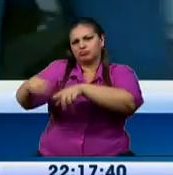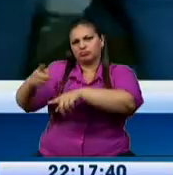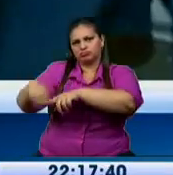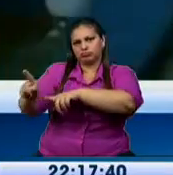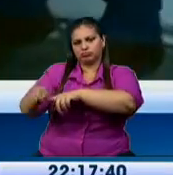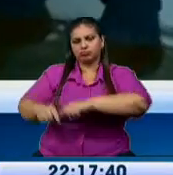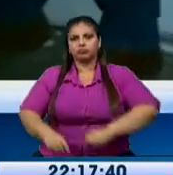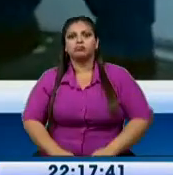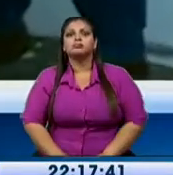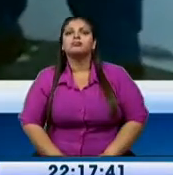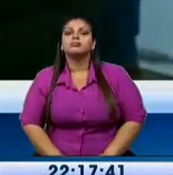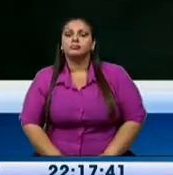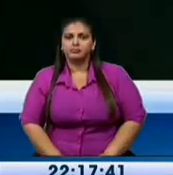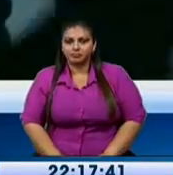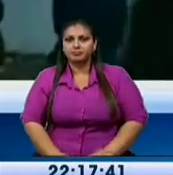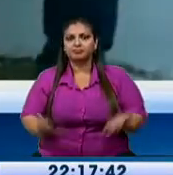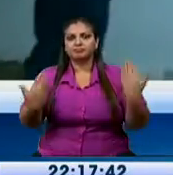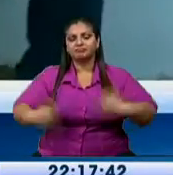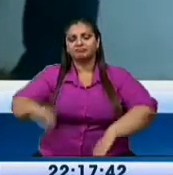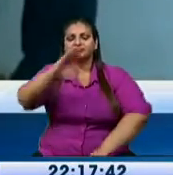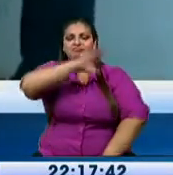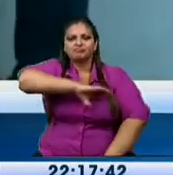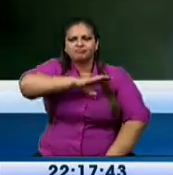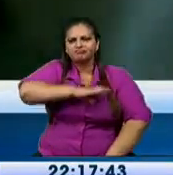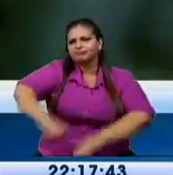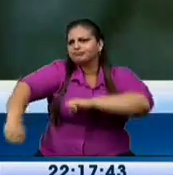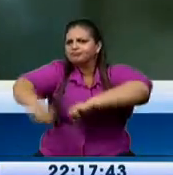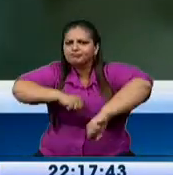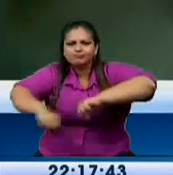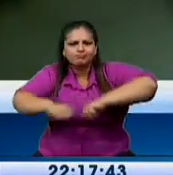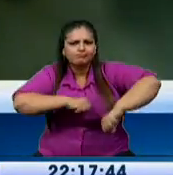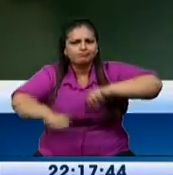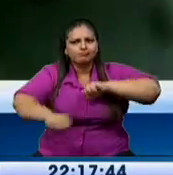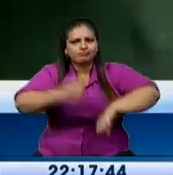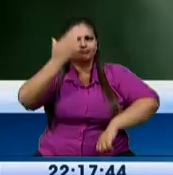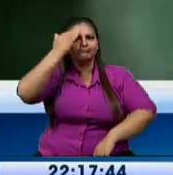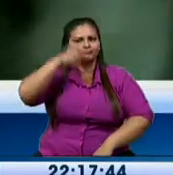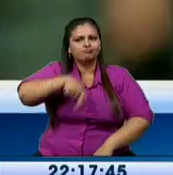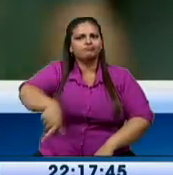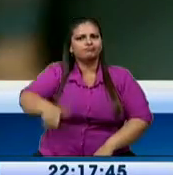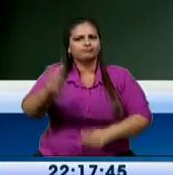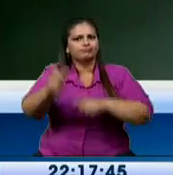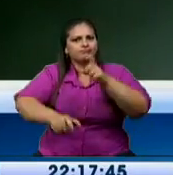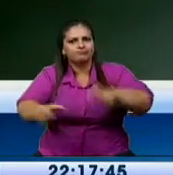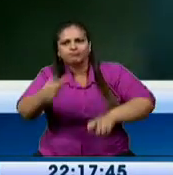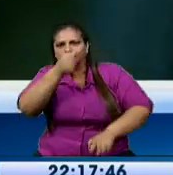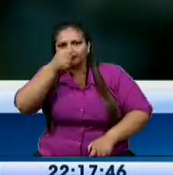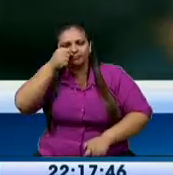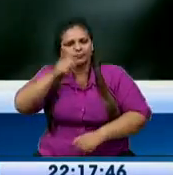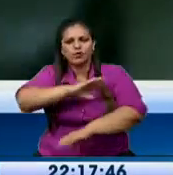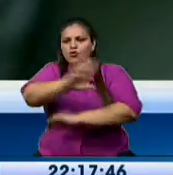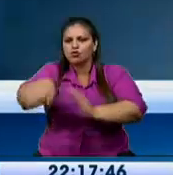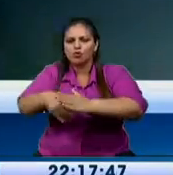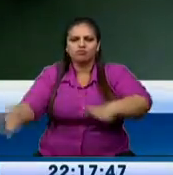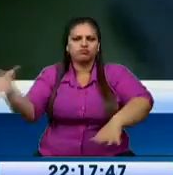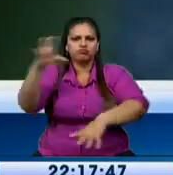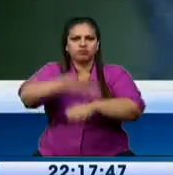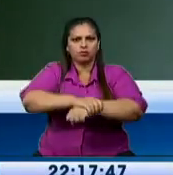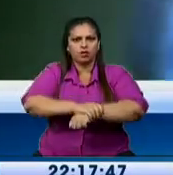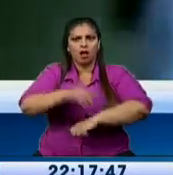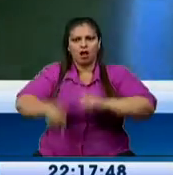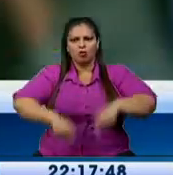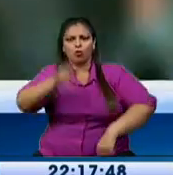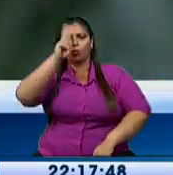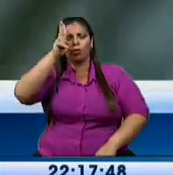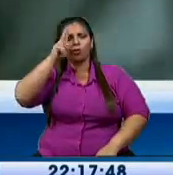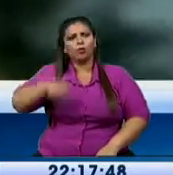policial dejó las esquinas limpias de supuestos microexpendedores, quienes astutamente, para no ser involucrados, casi nunca tenían cantidades grandes en sus